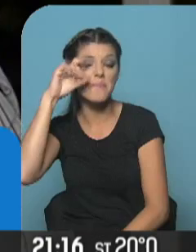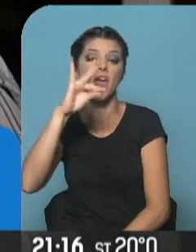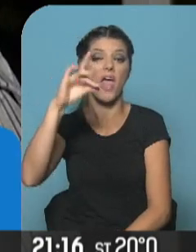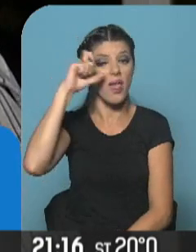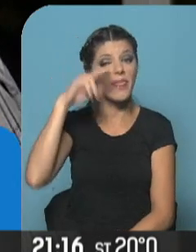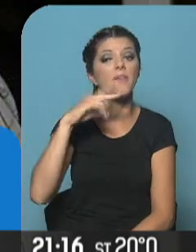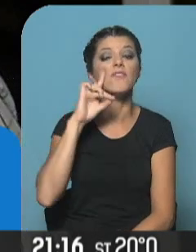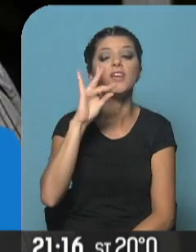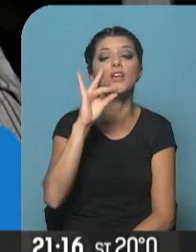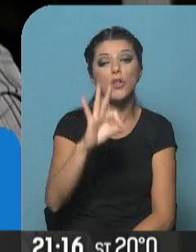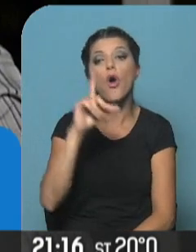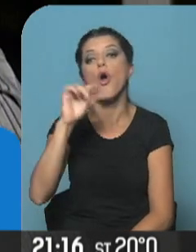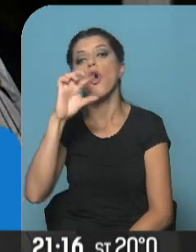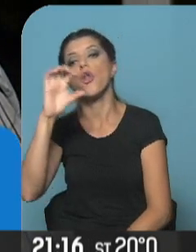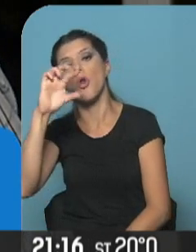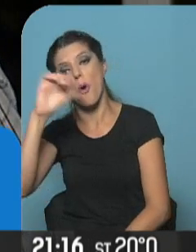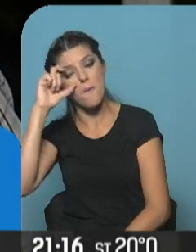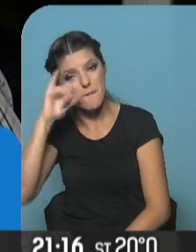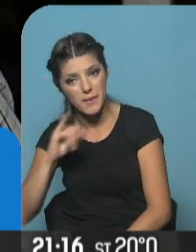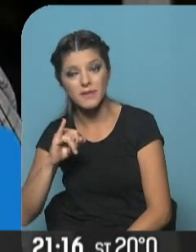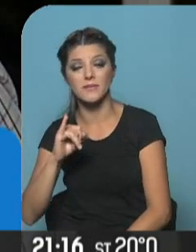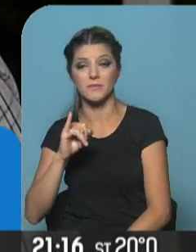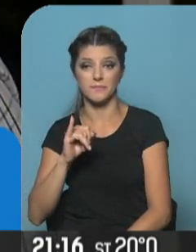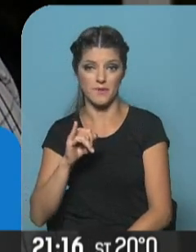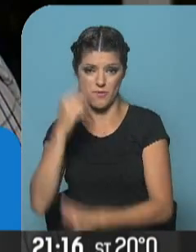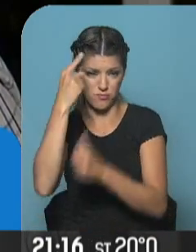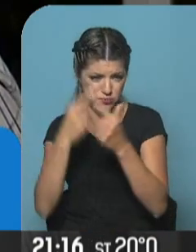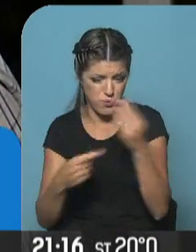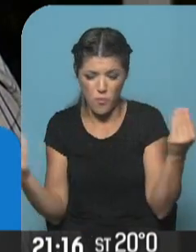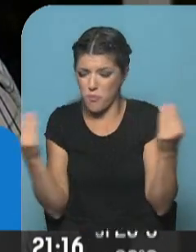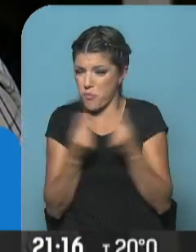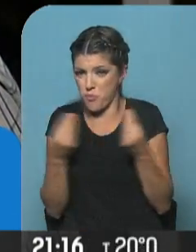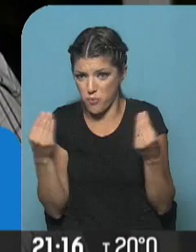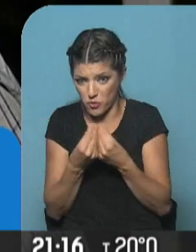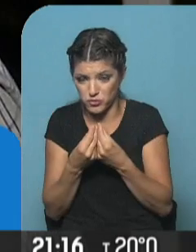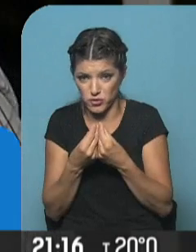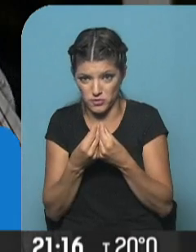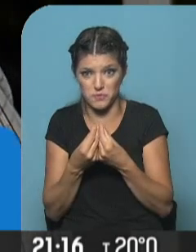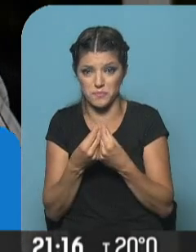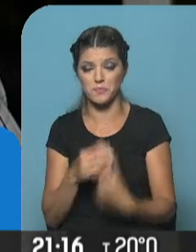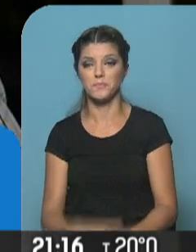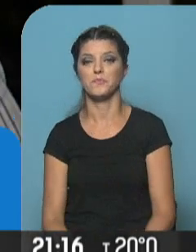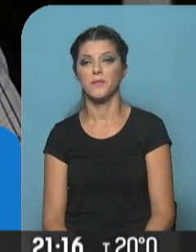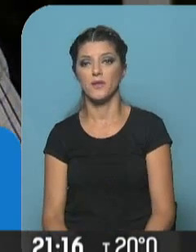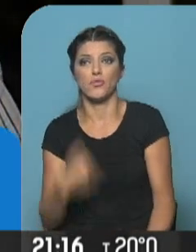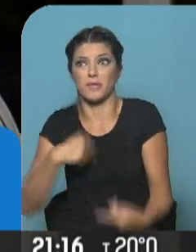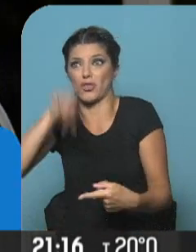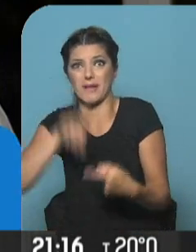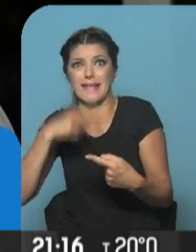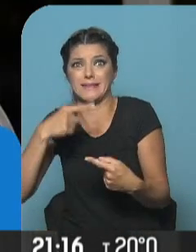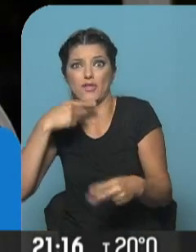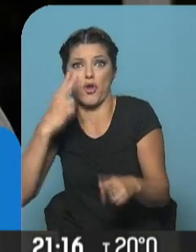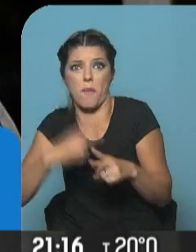José López, Amadou Boudou, qué sé yo, son tantos que uno podría pasarse todo el día. Pero por supuesto